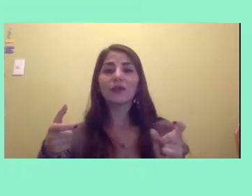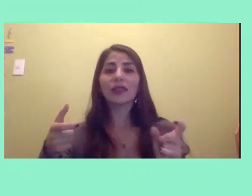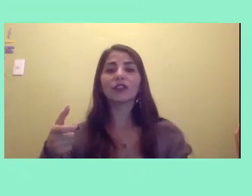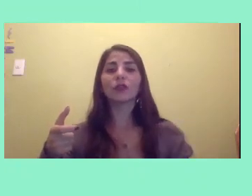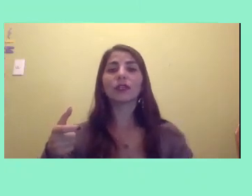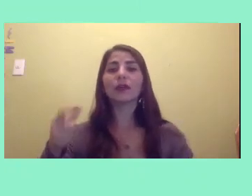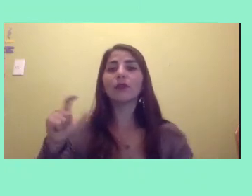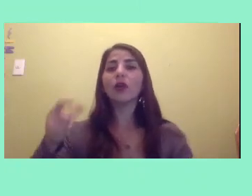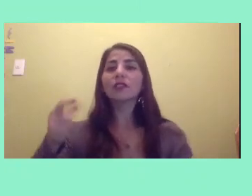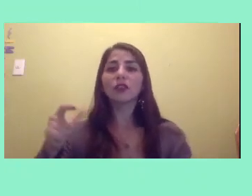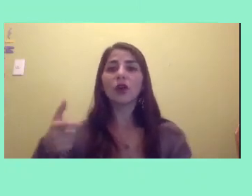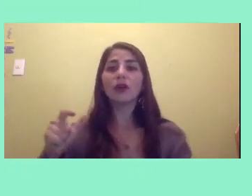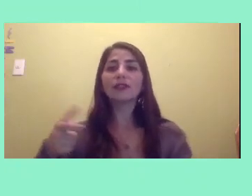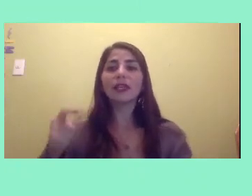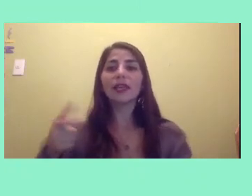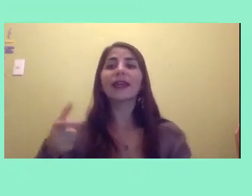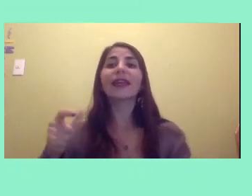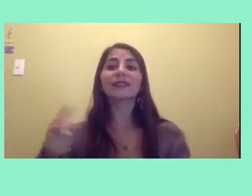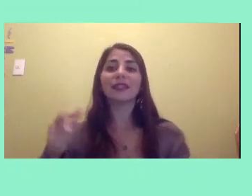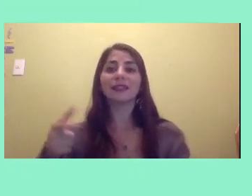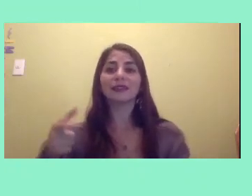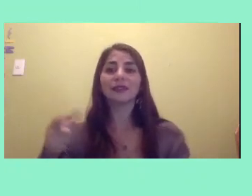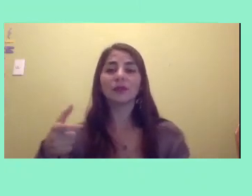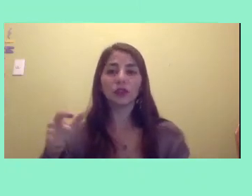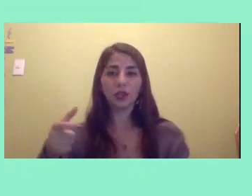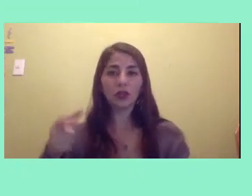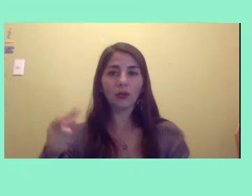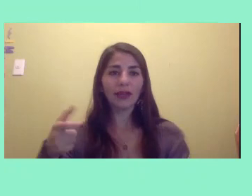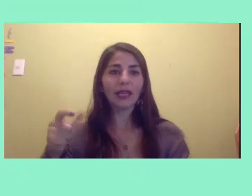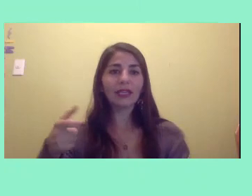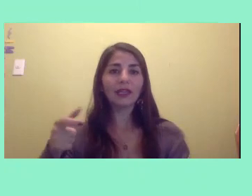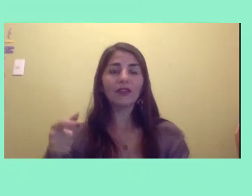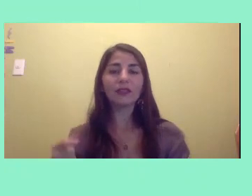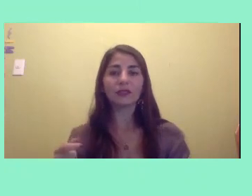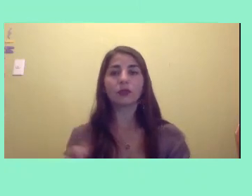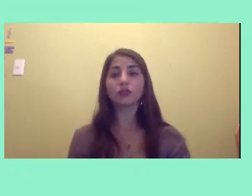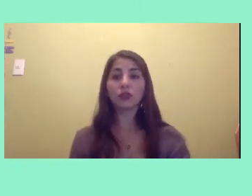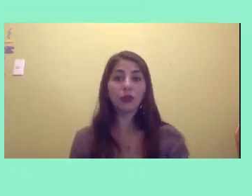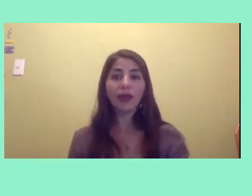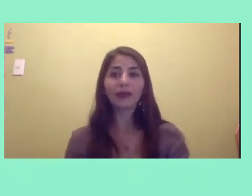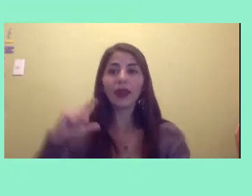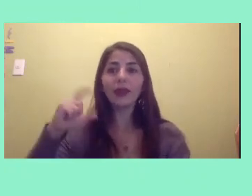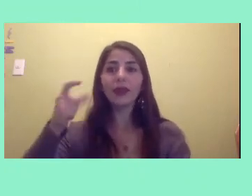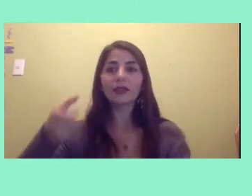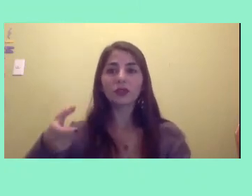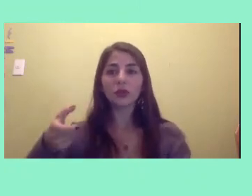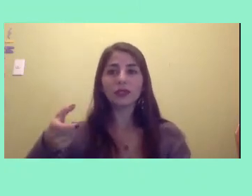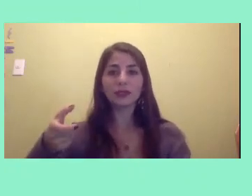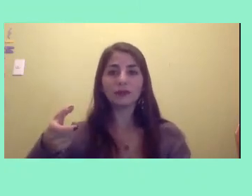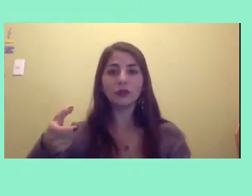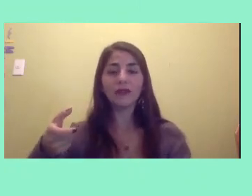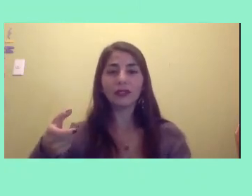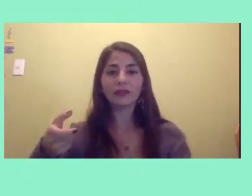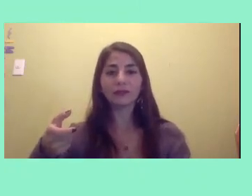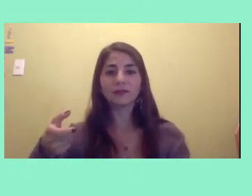la asocien de inmediato. Por ejemplo, si yo hago así, es gracias, pero tengo que mover la G varias veces. Cuando yo digo la G, es solo